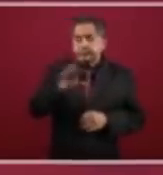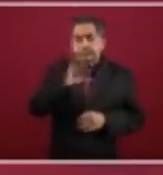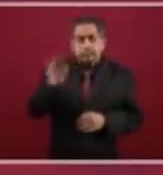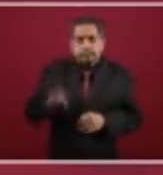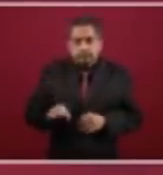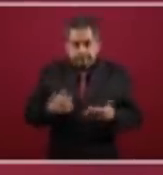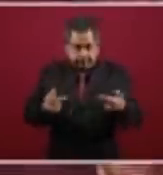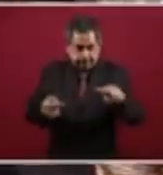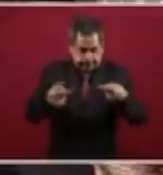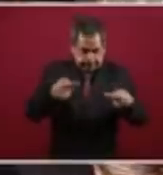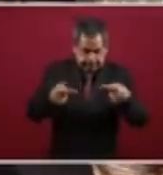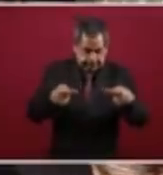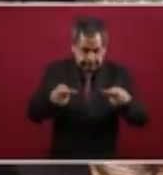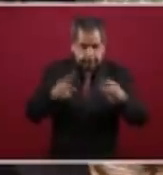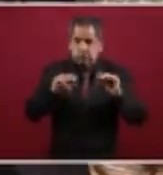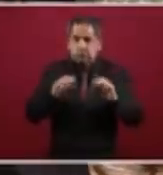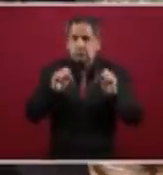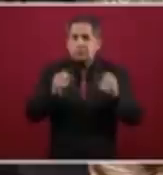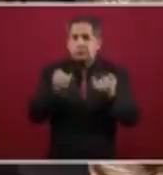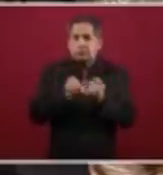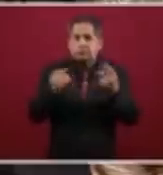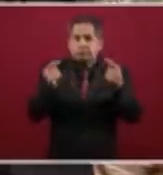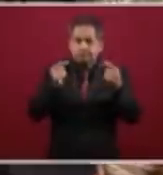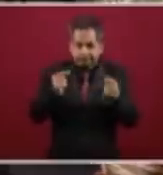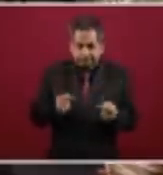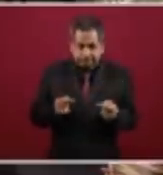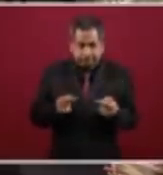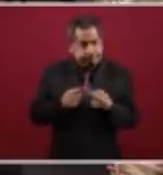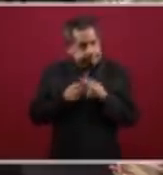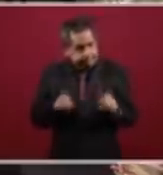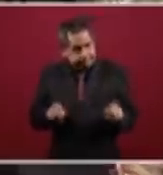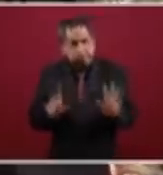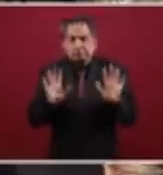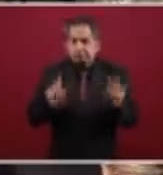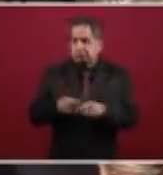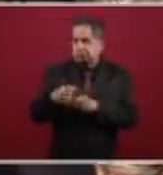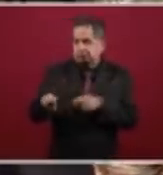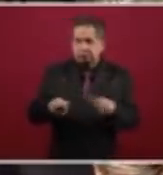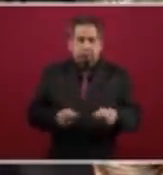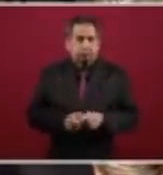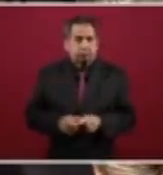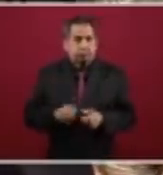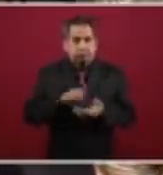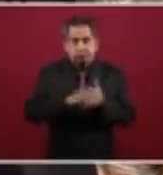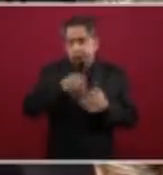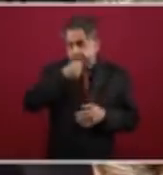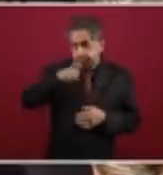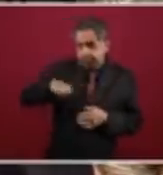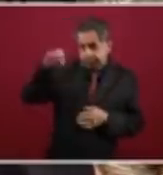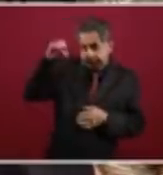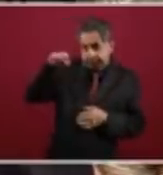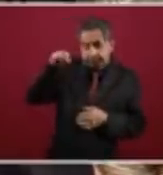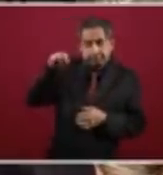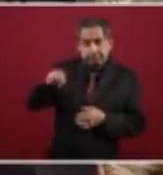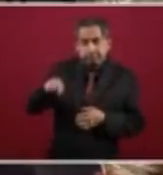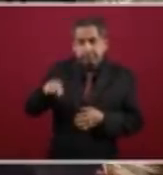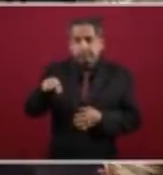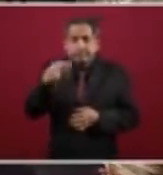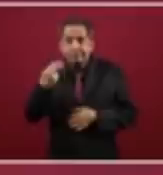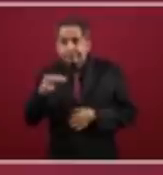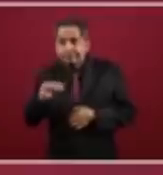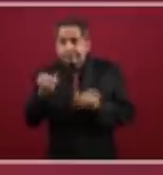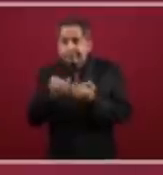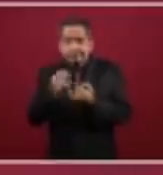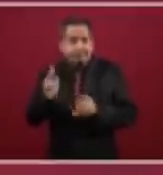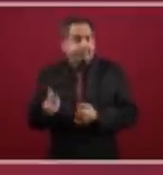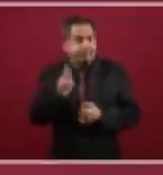no sean iguales al de otra persona. Hemos encontrado casos donde tenemos un adulto mayor que tiene el mismo nombre, nació